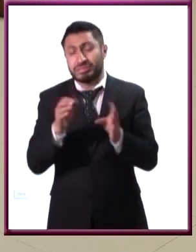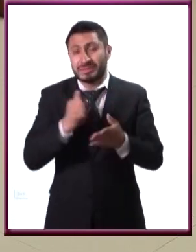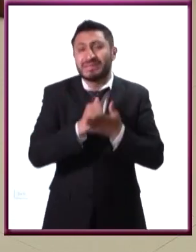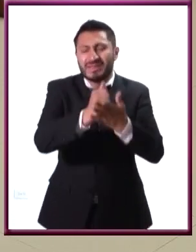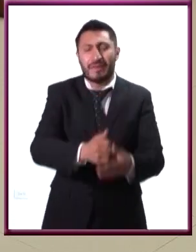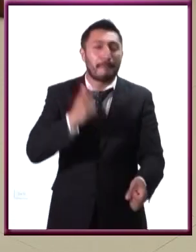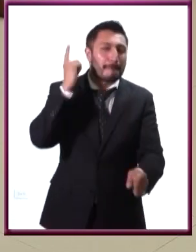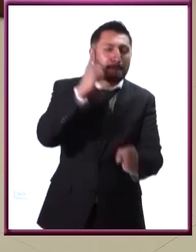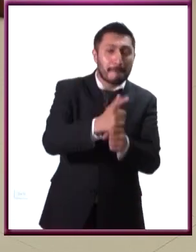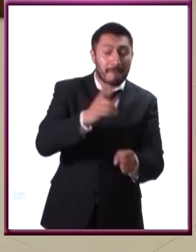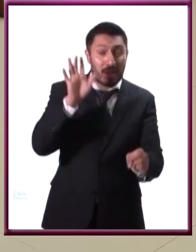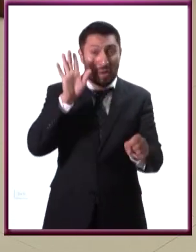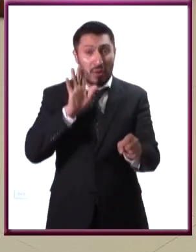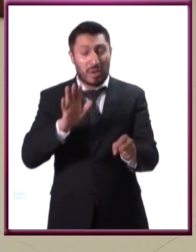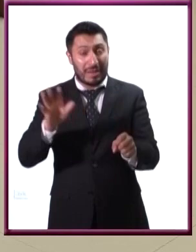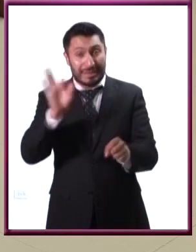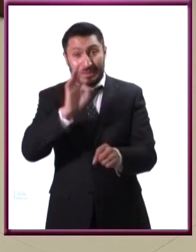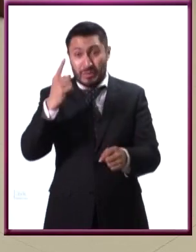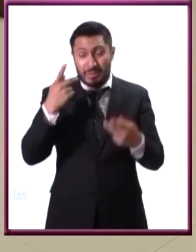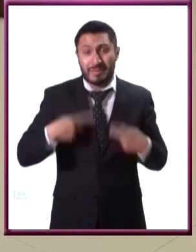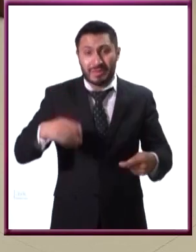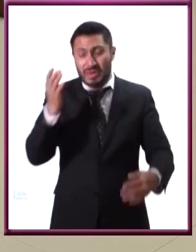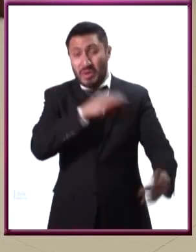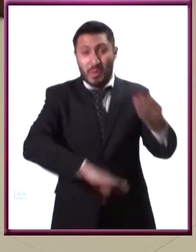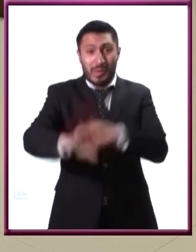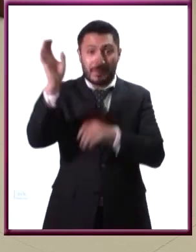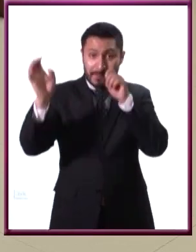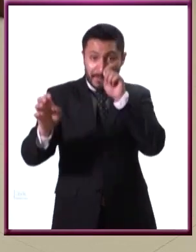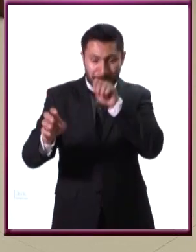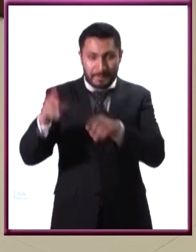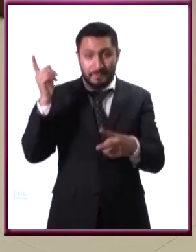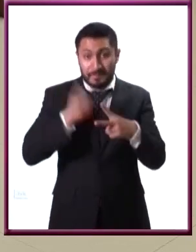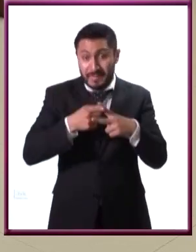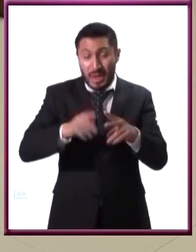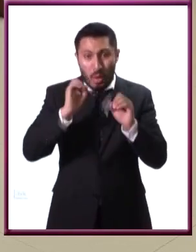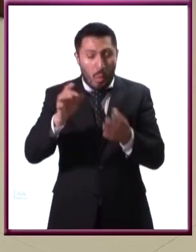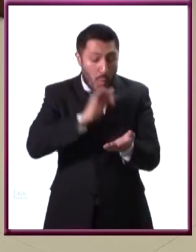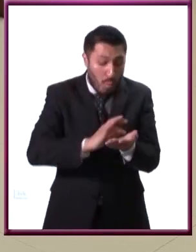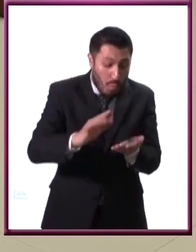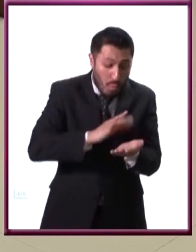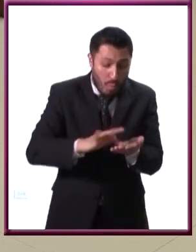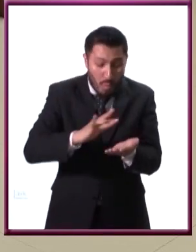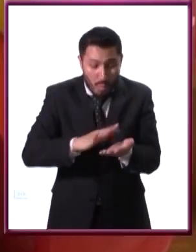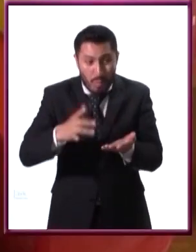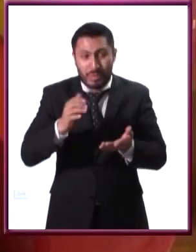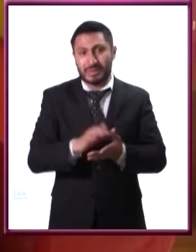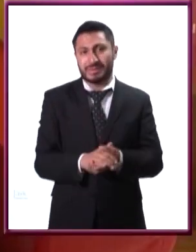que puede determinar el éxito académico en áreas como las matemáticas y la lectura.